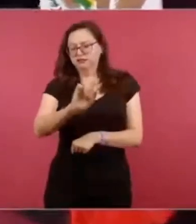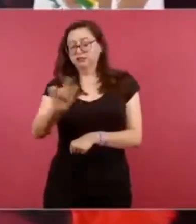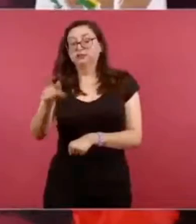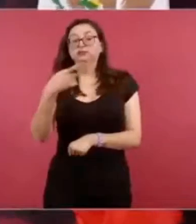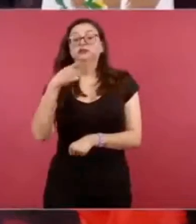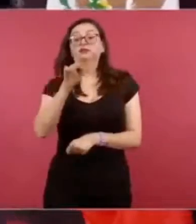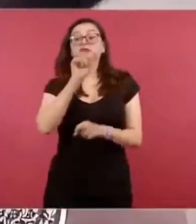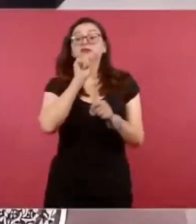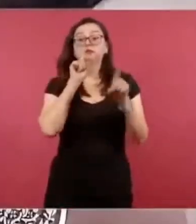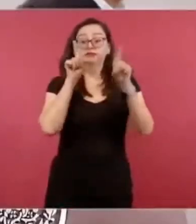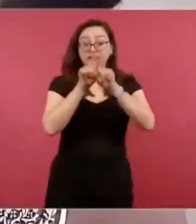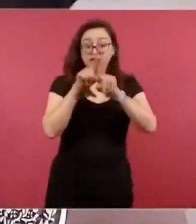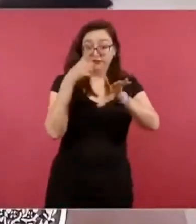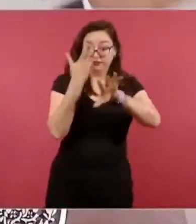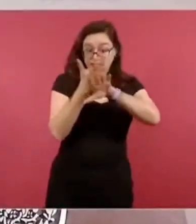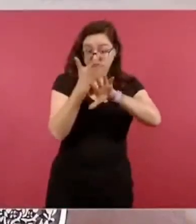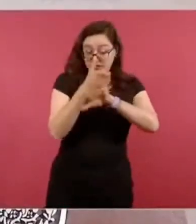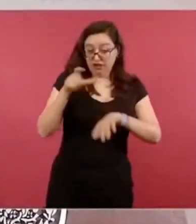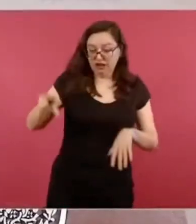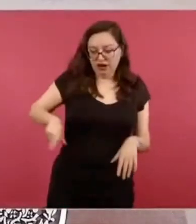el gobierno estadounidense,